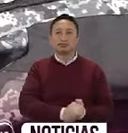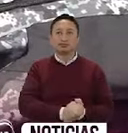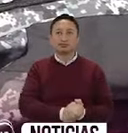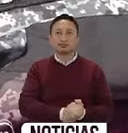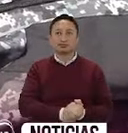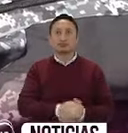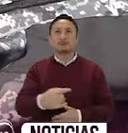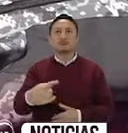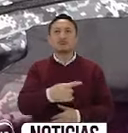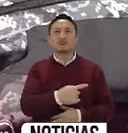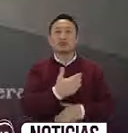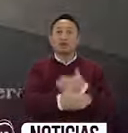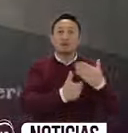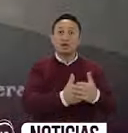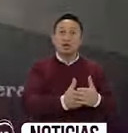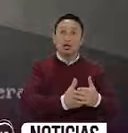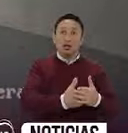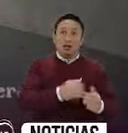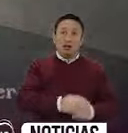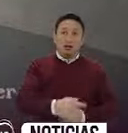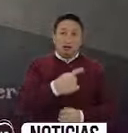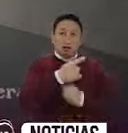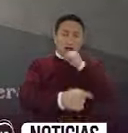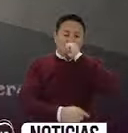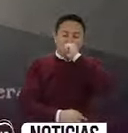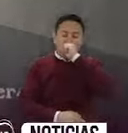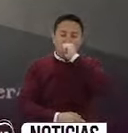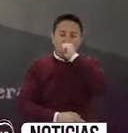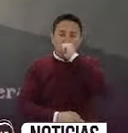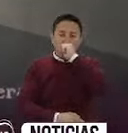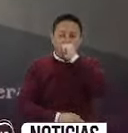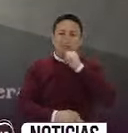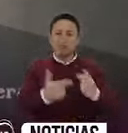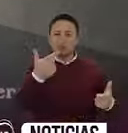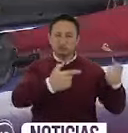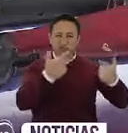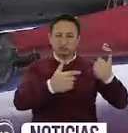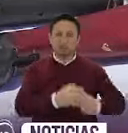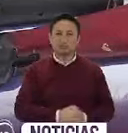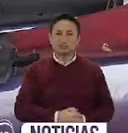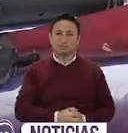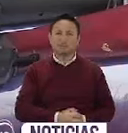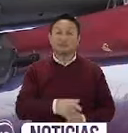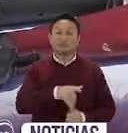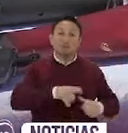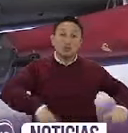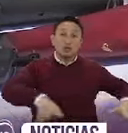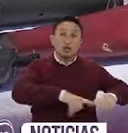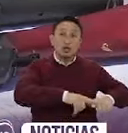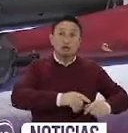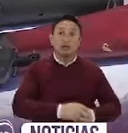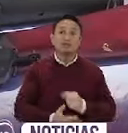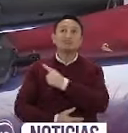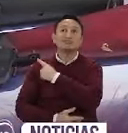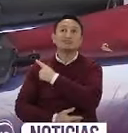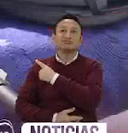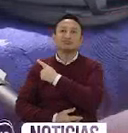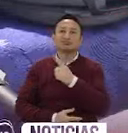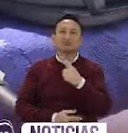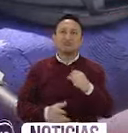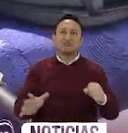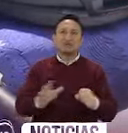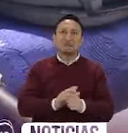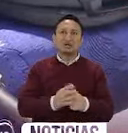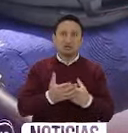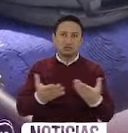fueron encontradas minutos después del ataque en un operativo realizado por los agentes. Además, en el lugar había fusiles, chalecos, cascos y